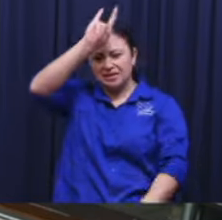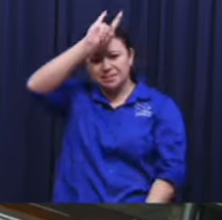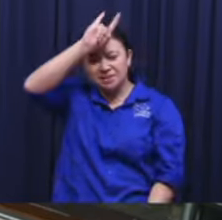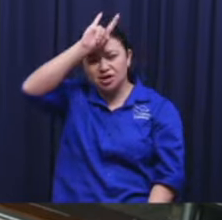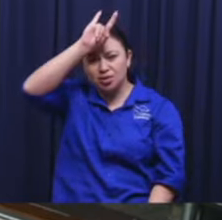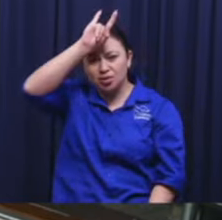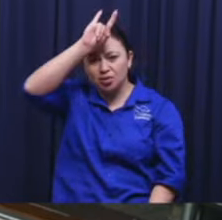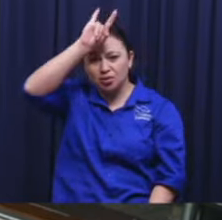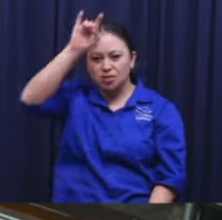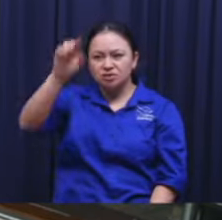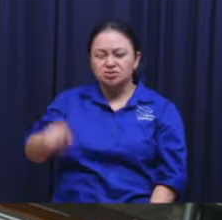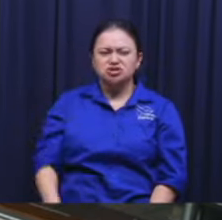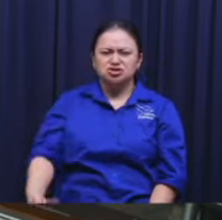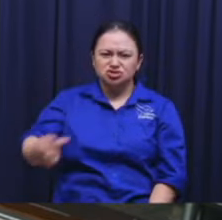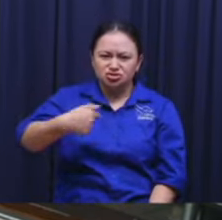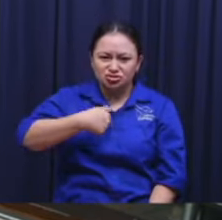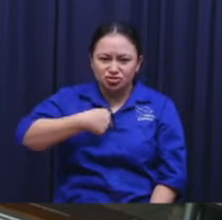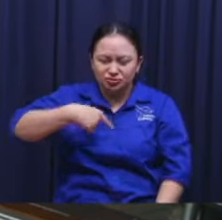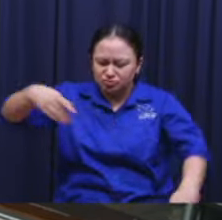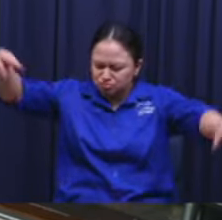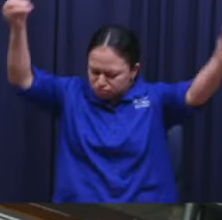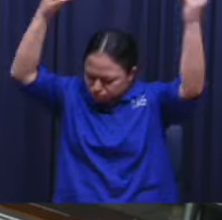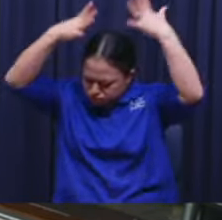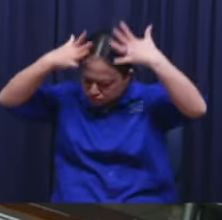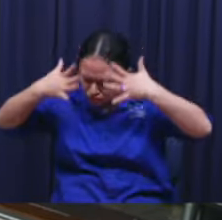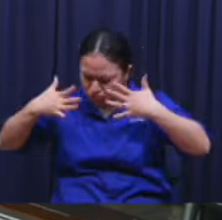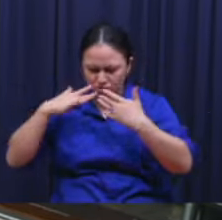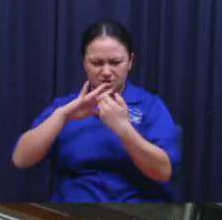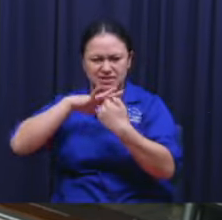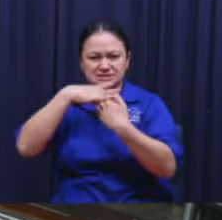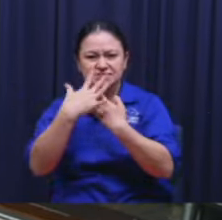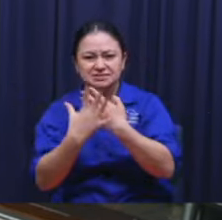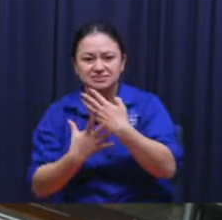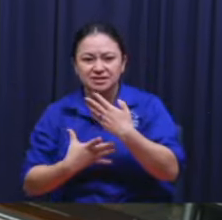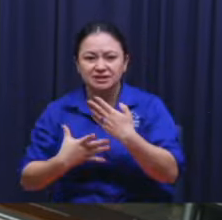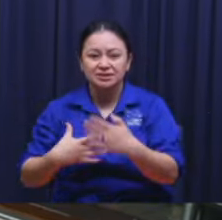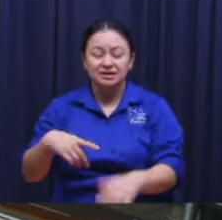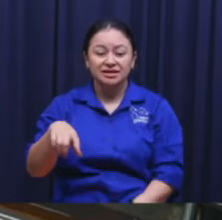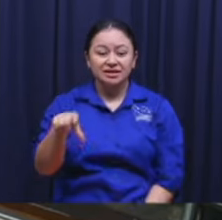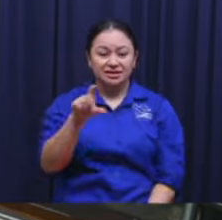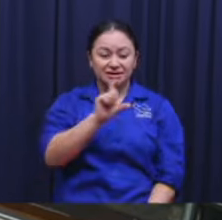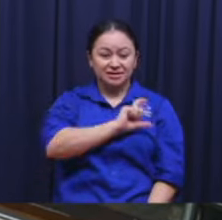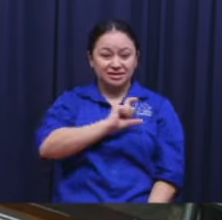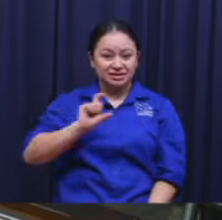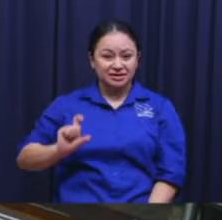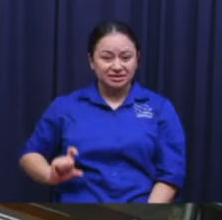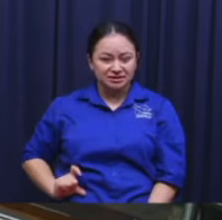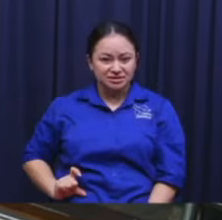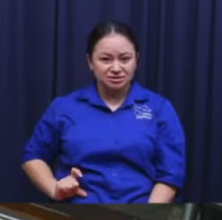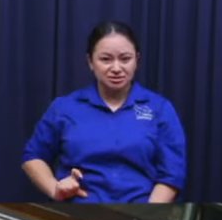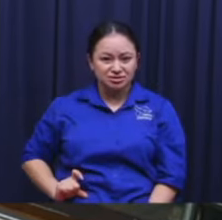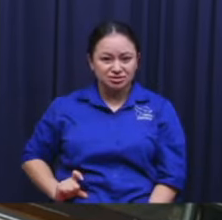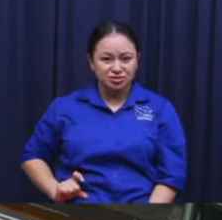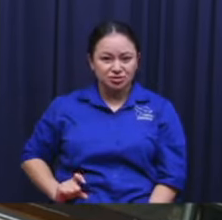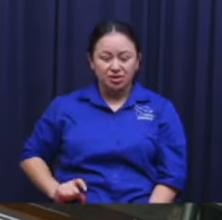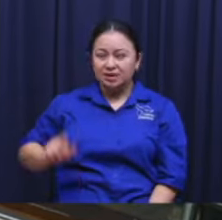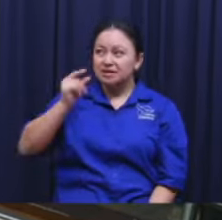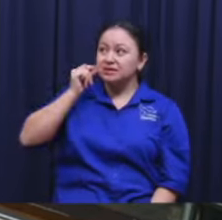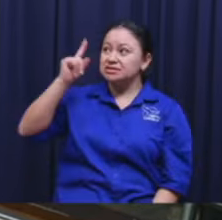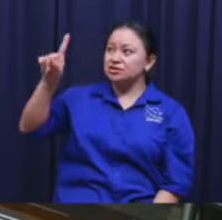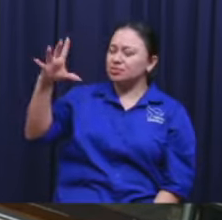dígale, yo estoy cubierto con la sangre de Cristo, el Señor me perdonó mis pecados, pertenezco